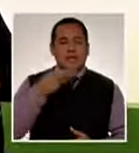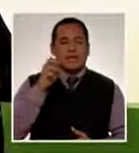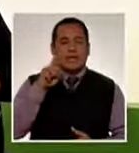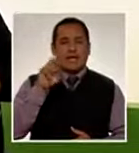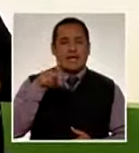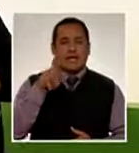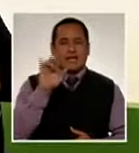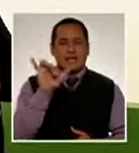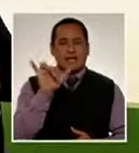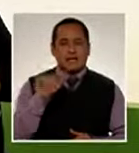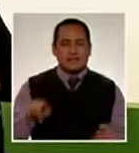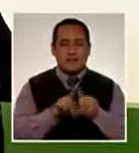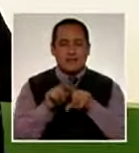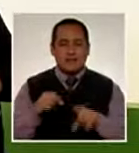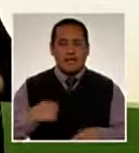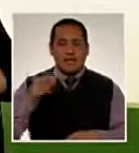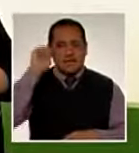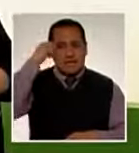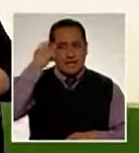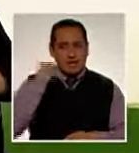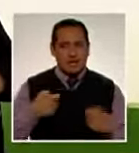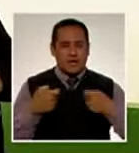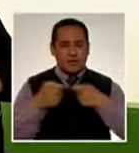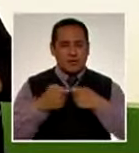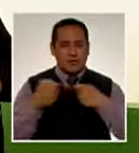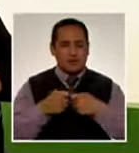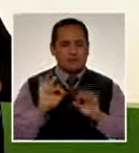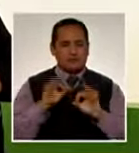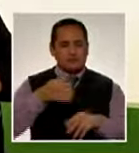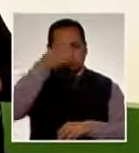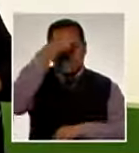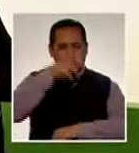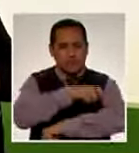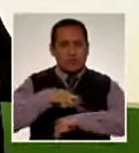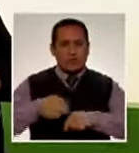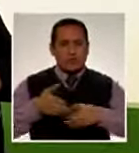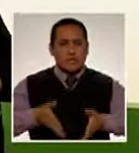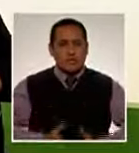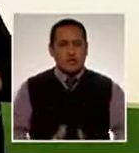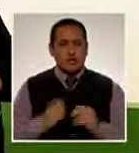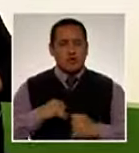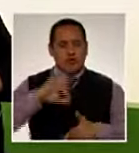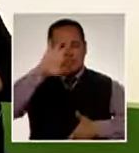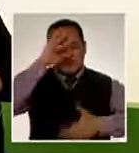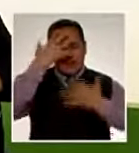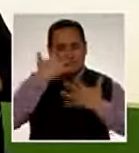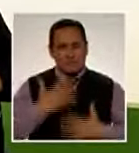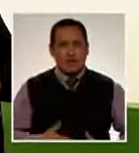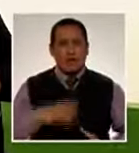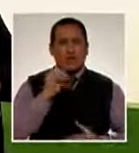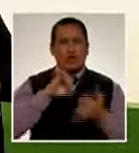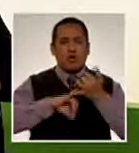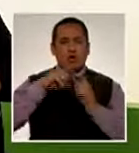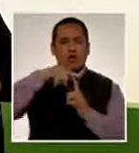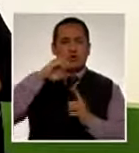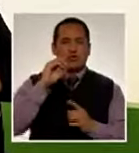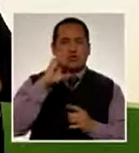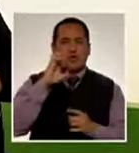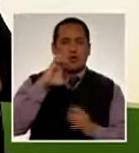Henry Gallardo Pereira es ingeniero electrónico de profesión. Nació con una enfermedad congénita llamada